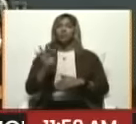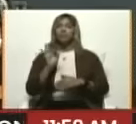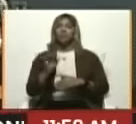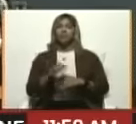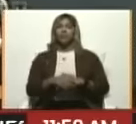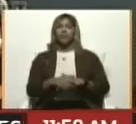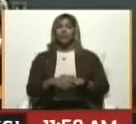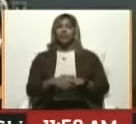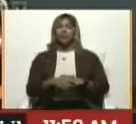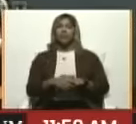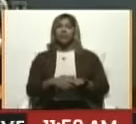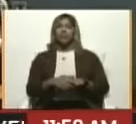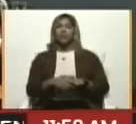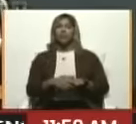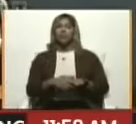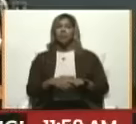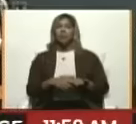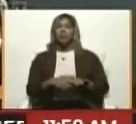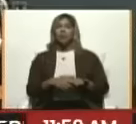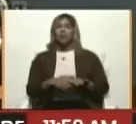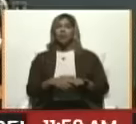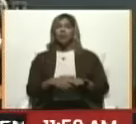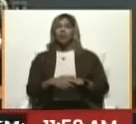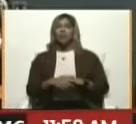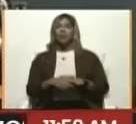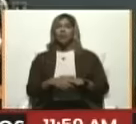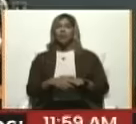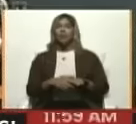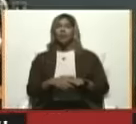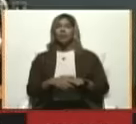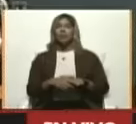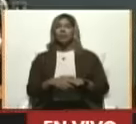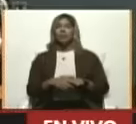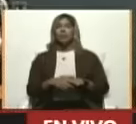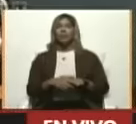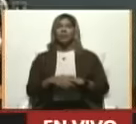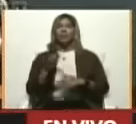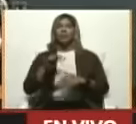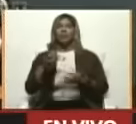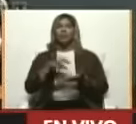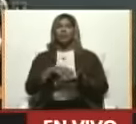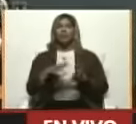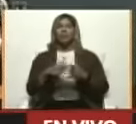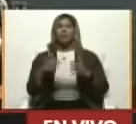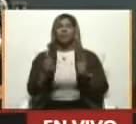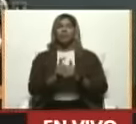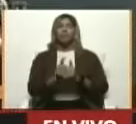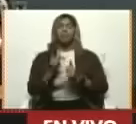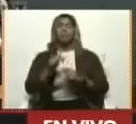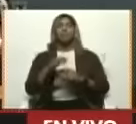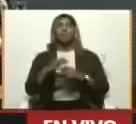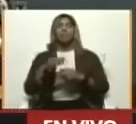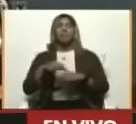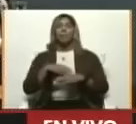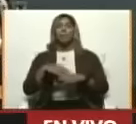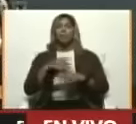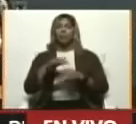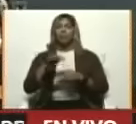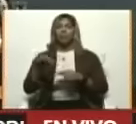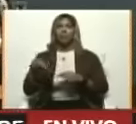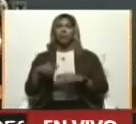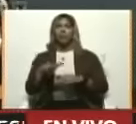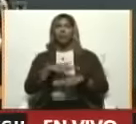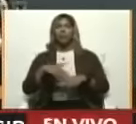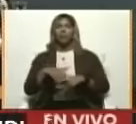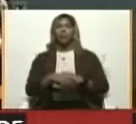este miércoles que viene para que en ese estado Anzoátegui esté el Ministerio Público desplegado en una